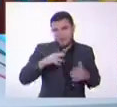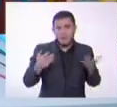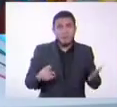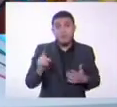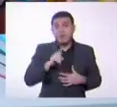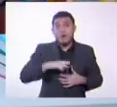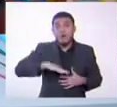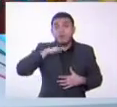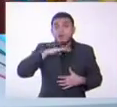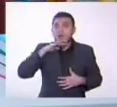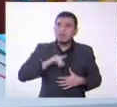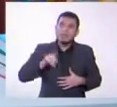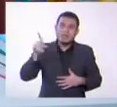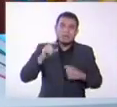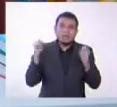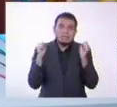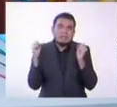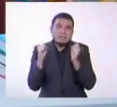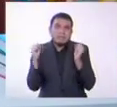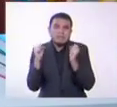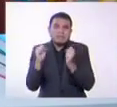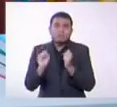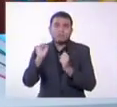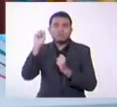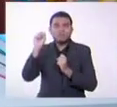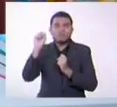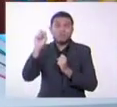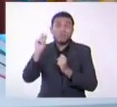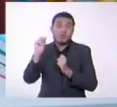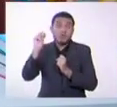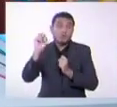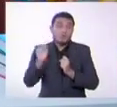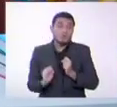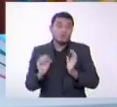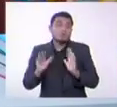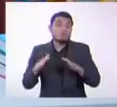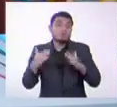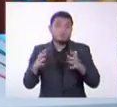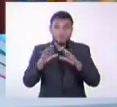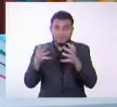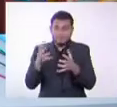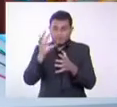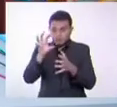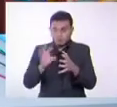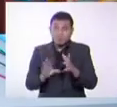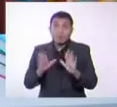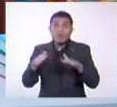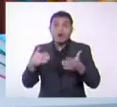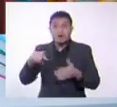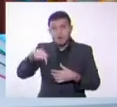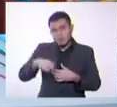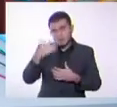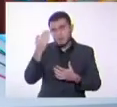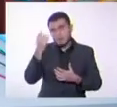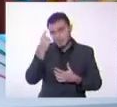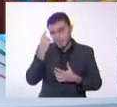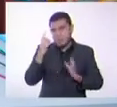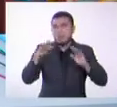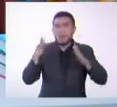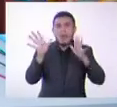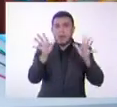iguanas en el Polo Norte o en el Polo Sur? Ahora hemos comprendido que es por las